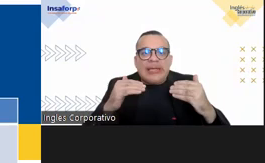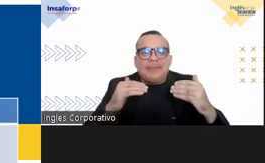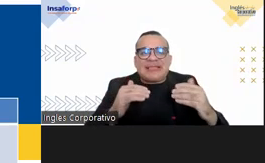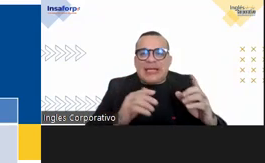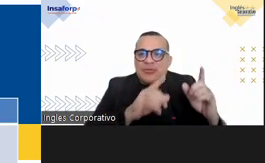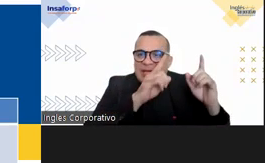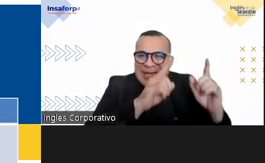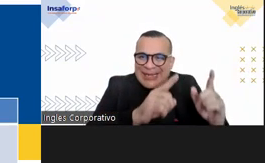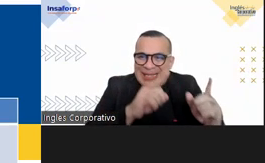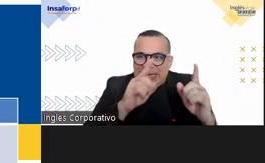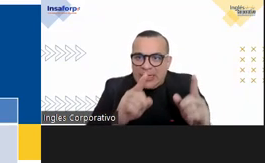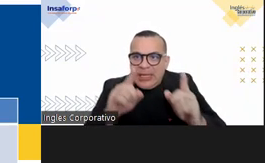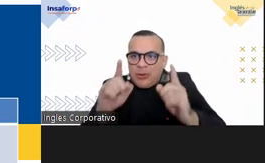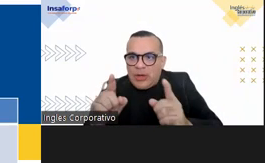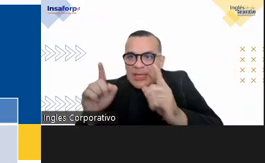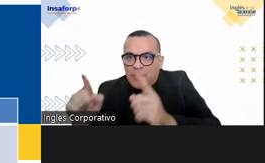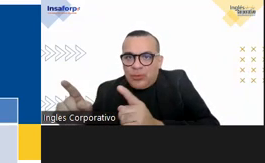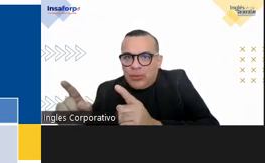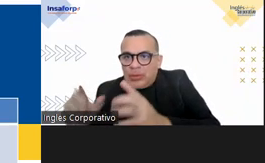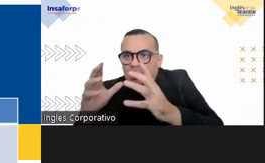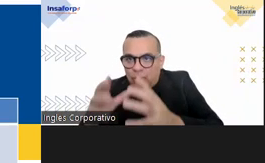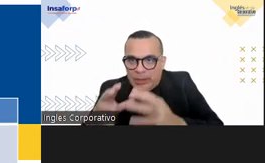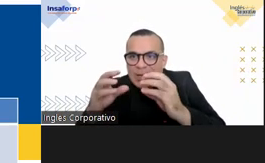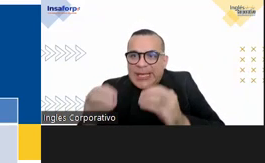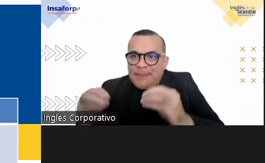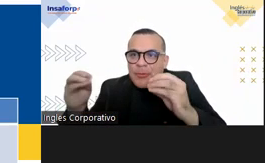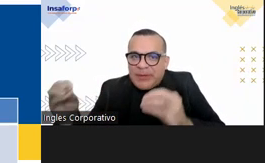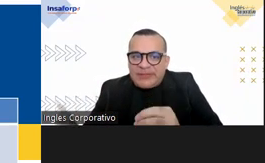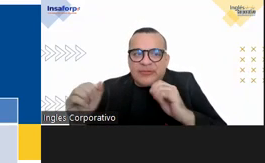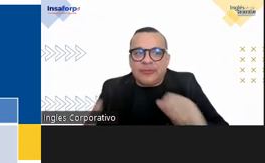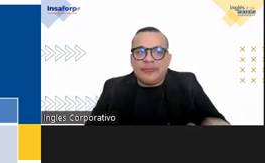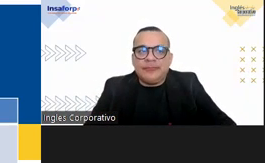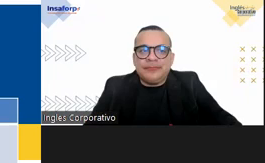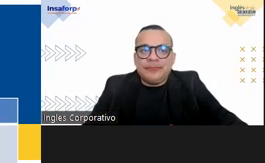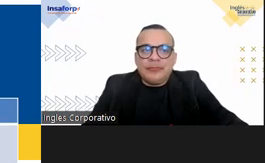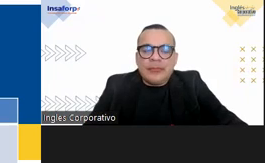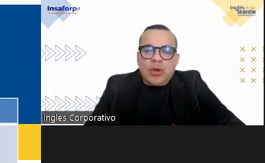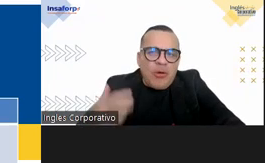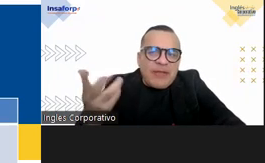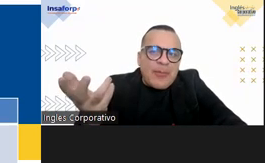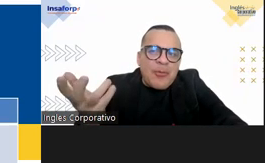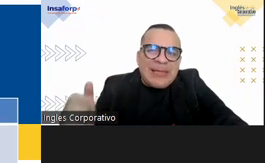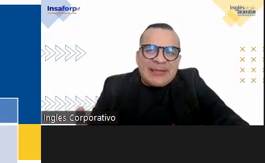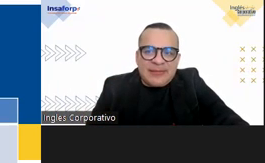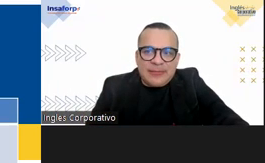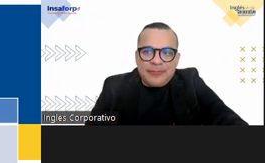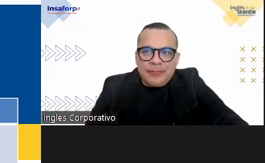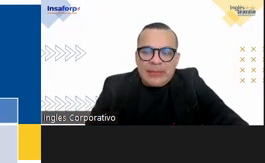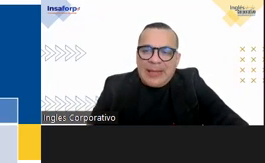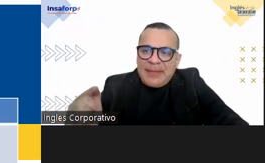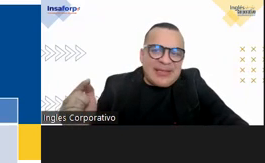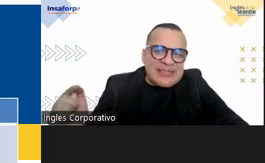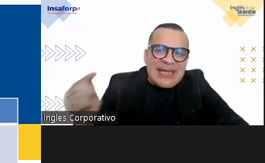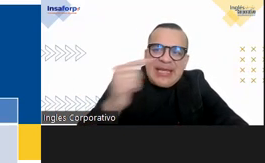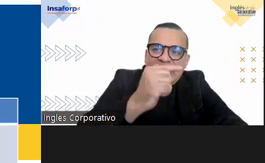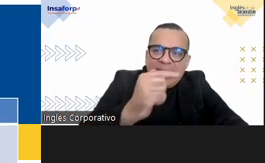cuadro, empezaremos a rellenar con cada uno un ejemplo preciso. ¿Cómo fijamos metas?